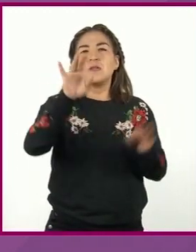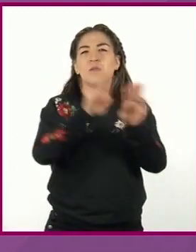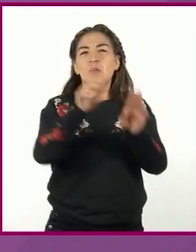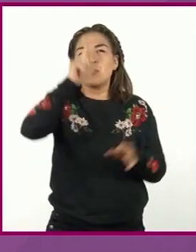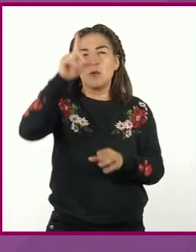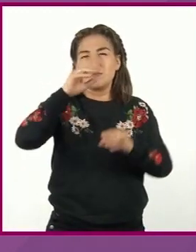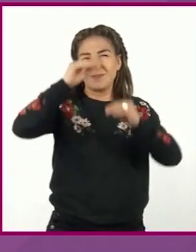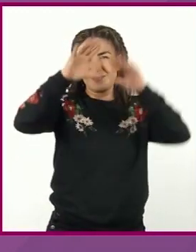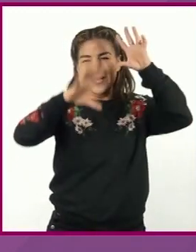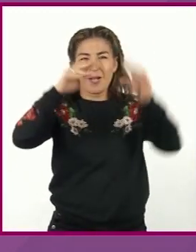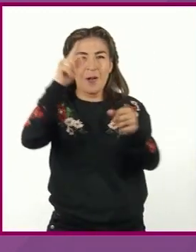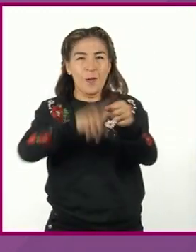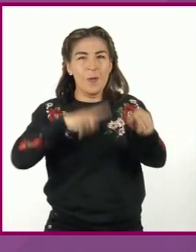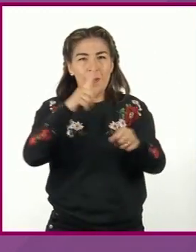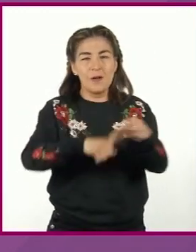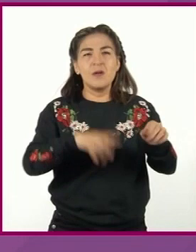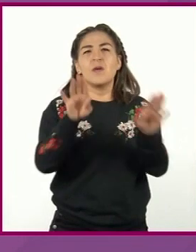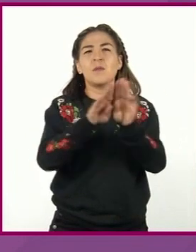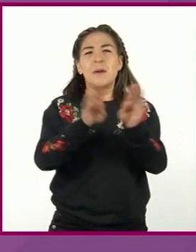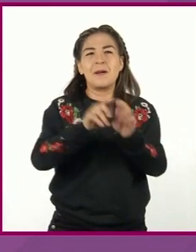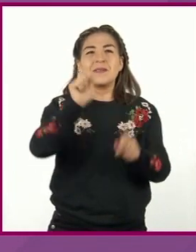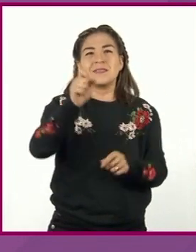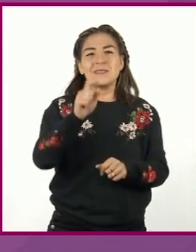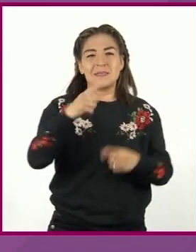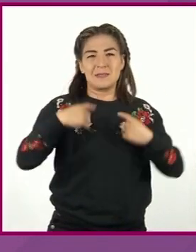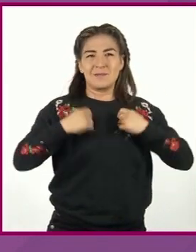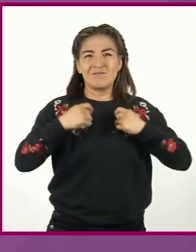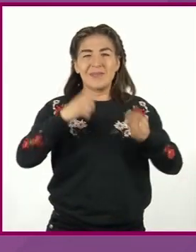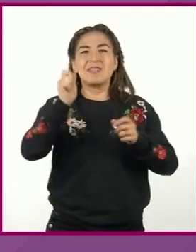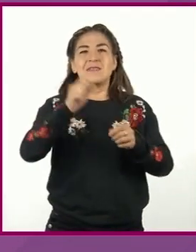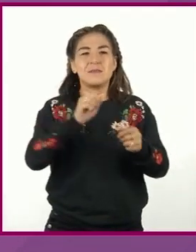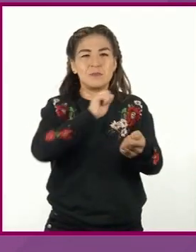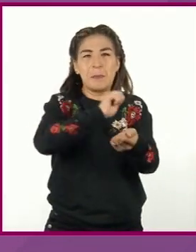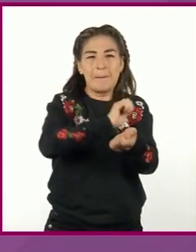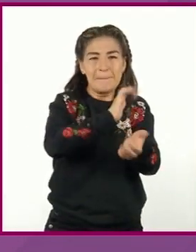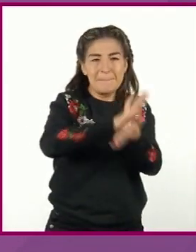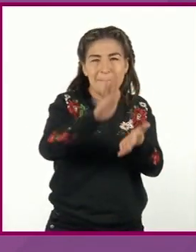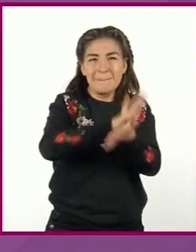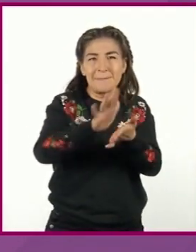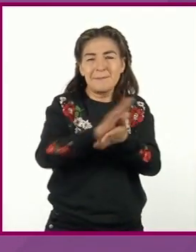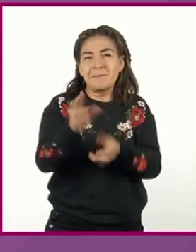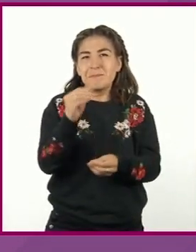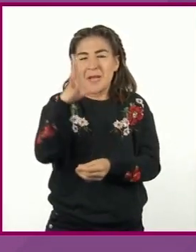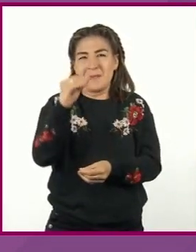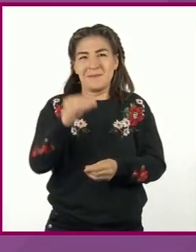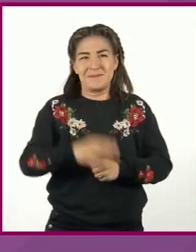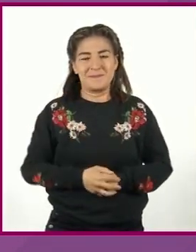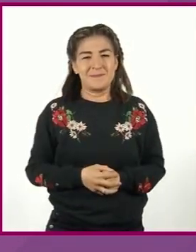boreales o las chispas que desprenden las telas de fibras sintéticas al frotarlas.